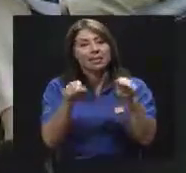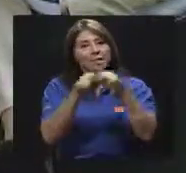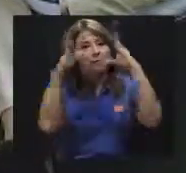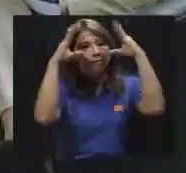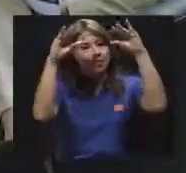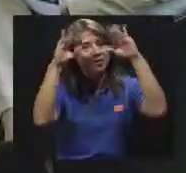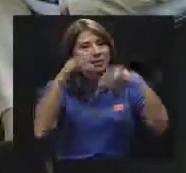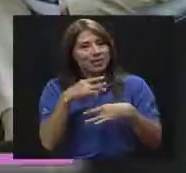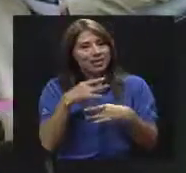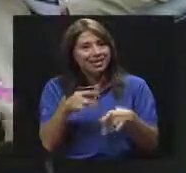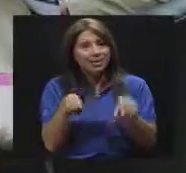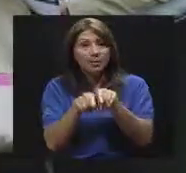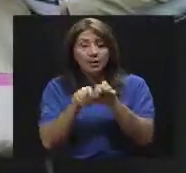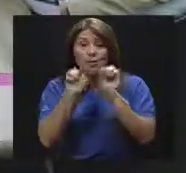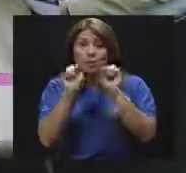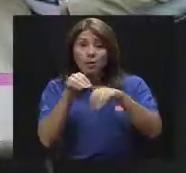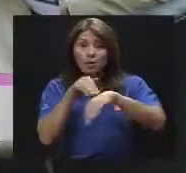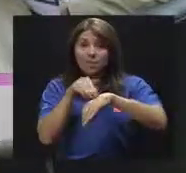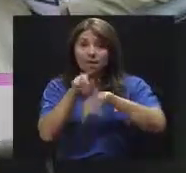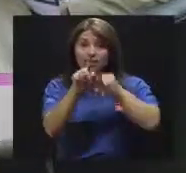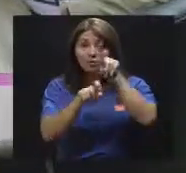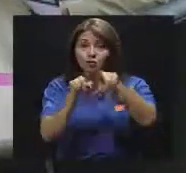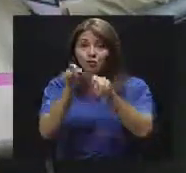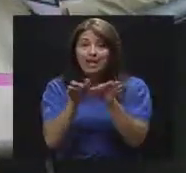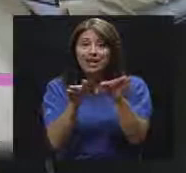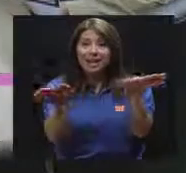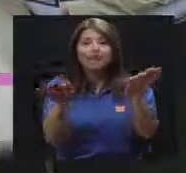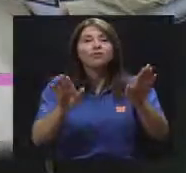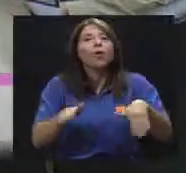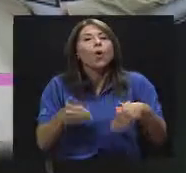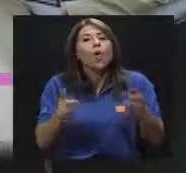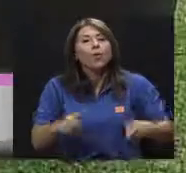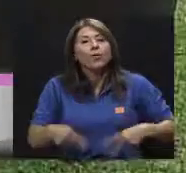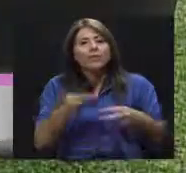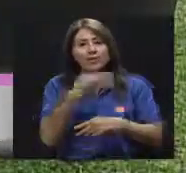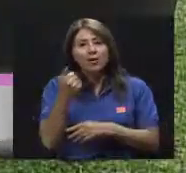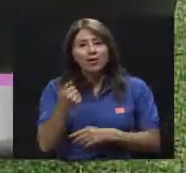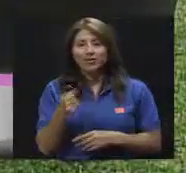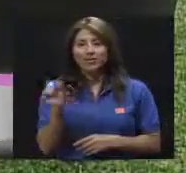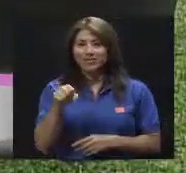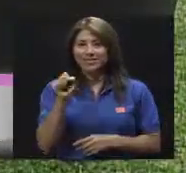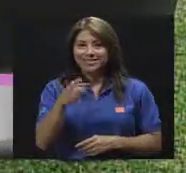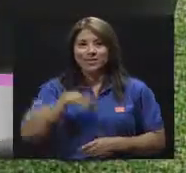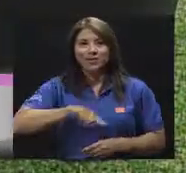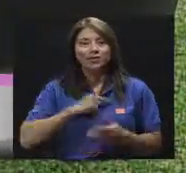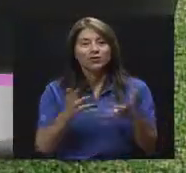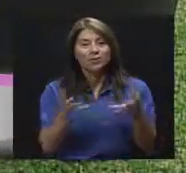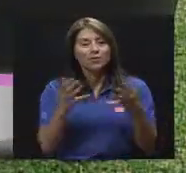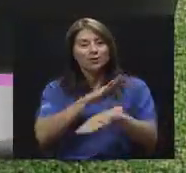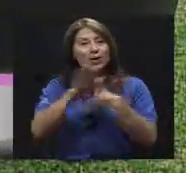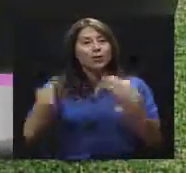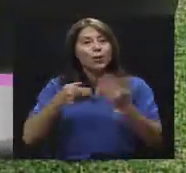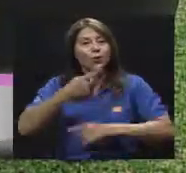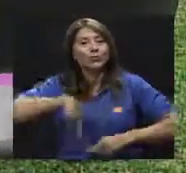datos curiosos. También nos pueden enviar consultas generales sobre cómo vivir mejor, María del Mar. Así es, porque eso es lo que queremos, que